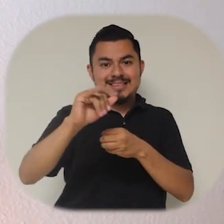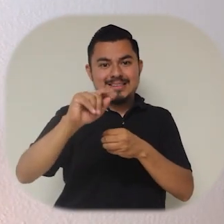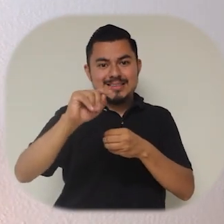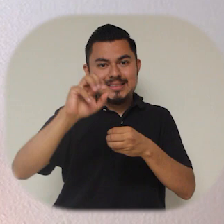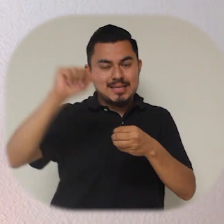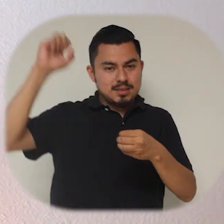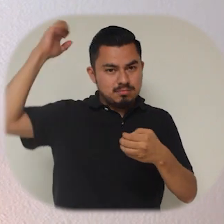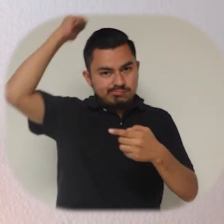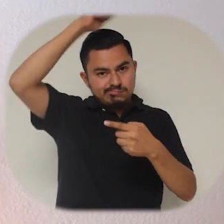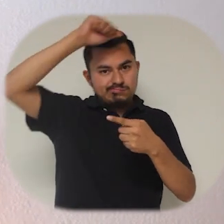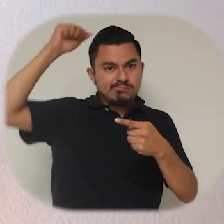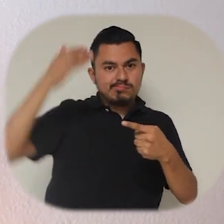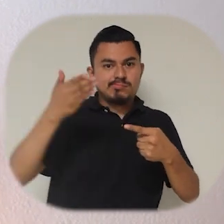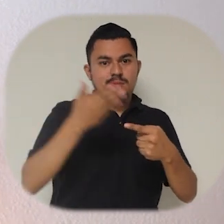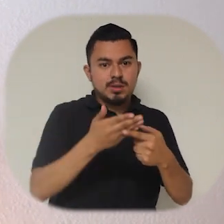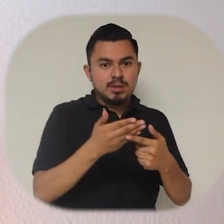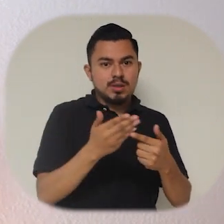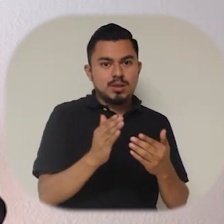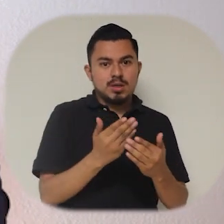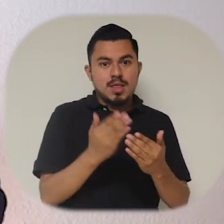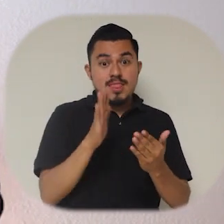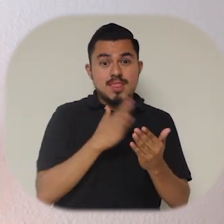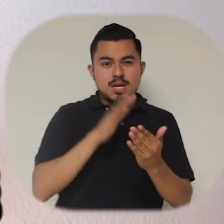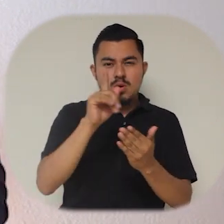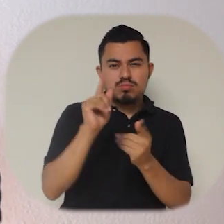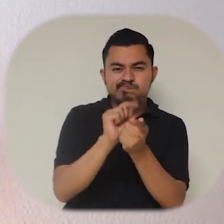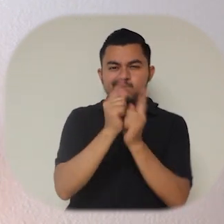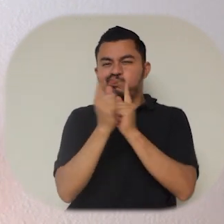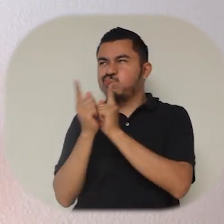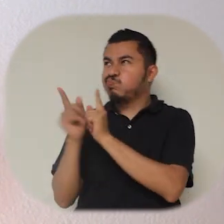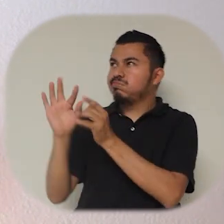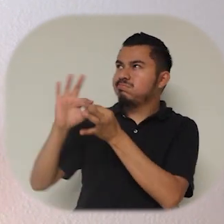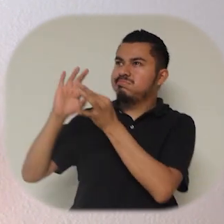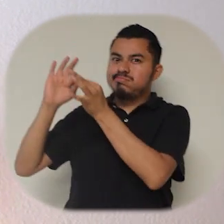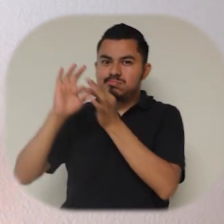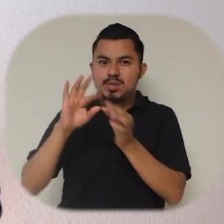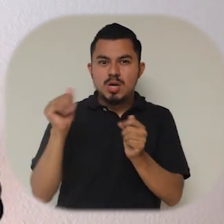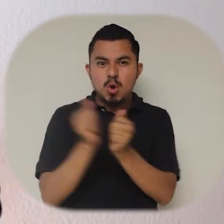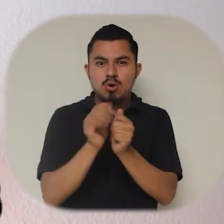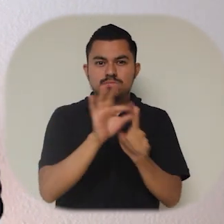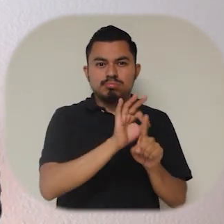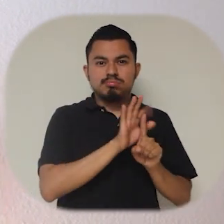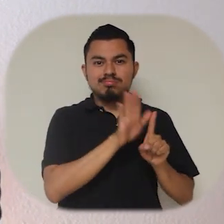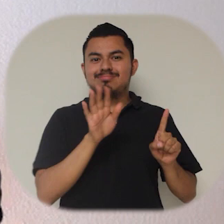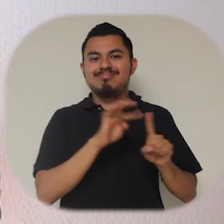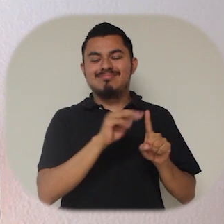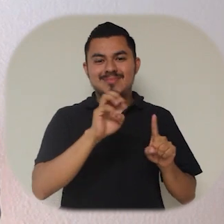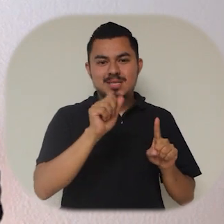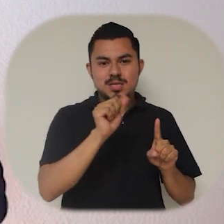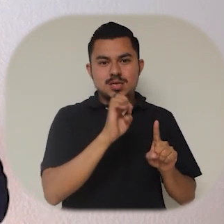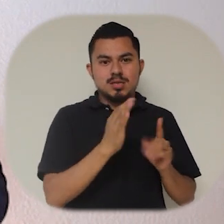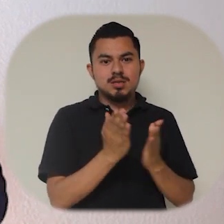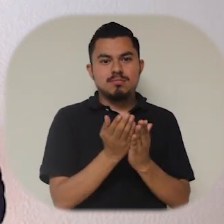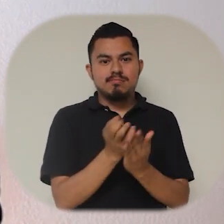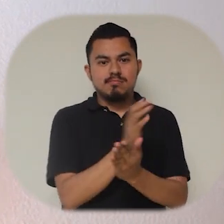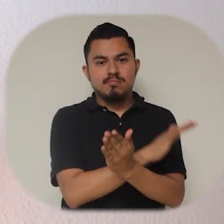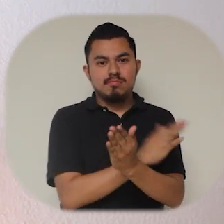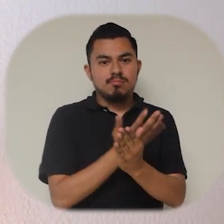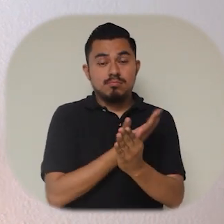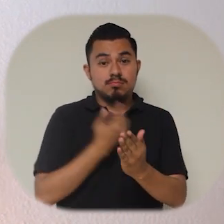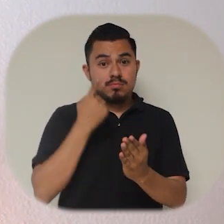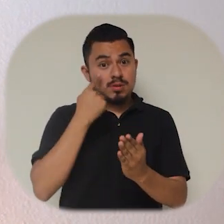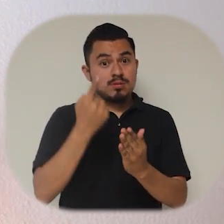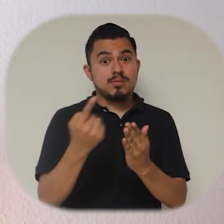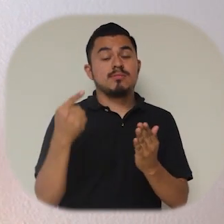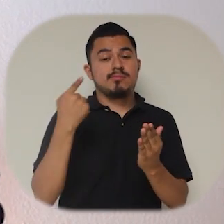una relación con el Mesías en el Antiguo Testamento. Y si nosotros vemos aún en esto, el